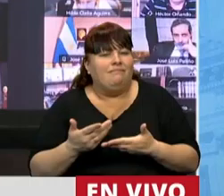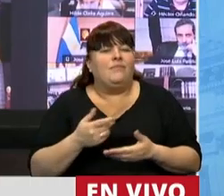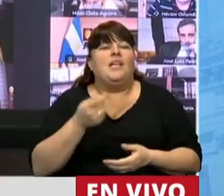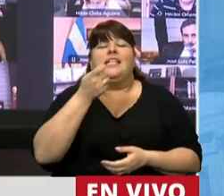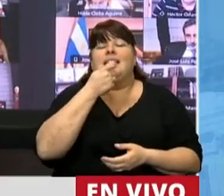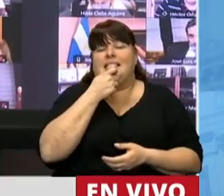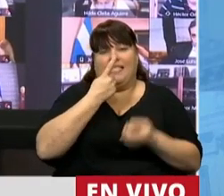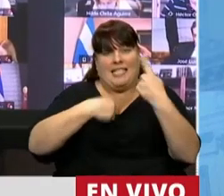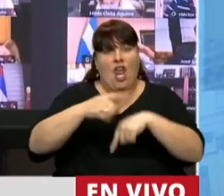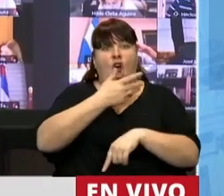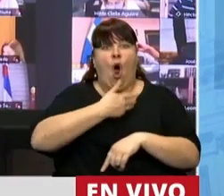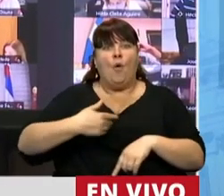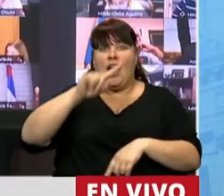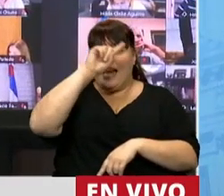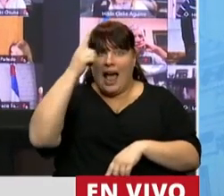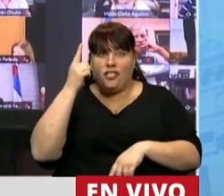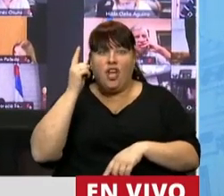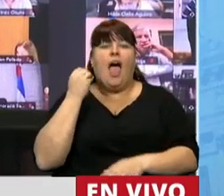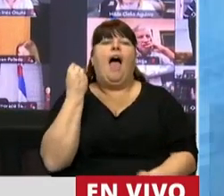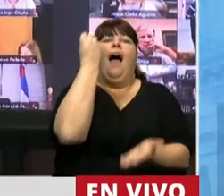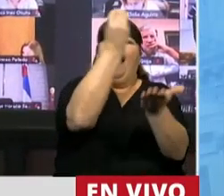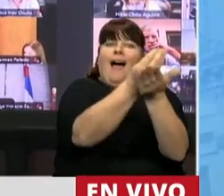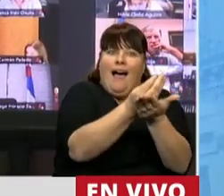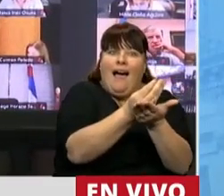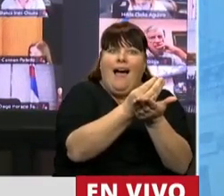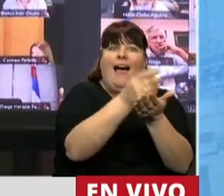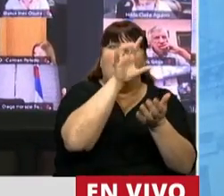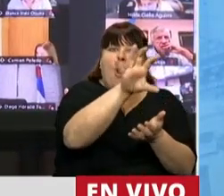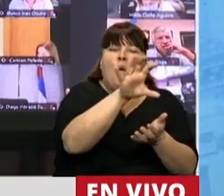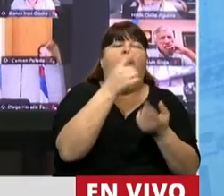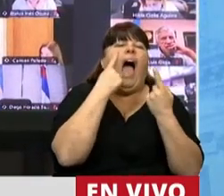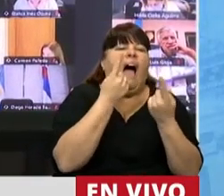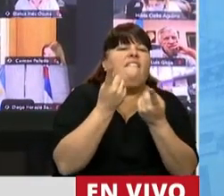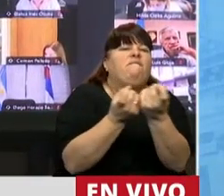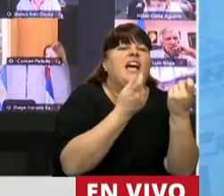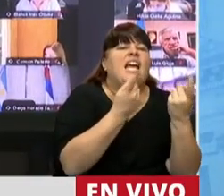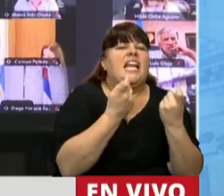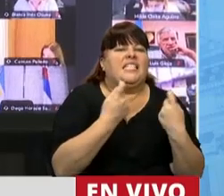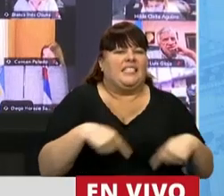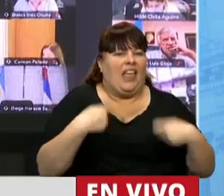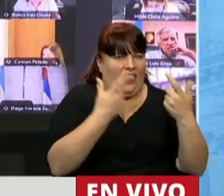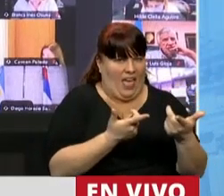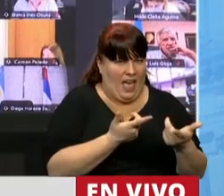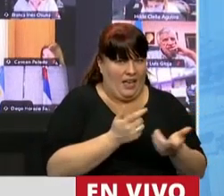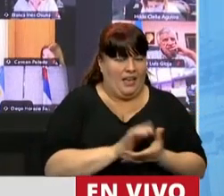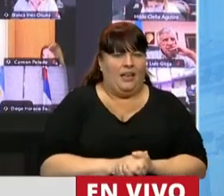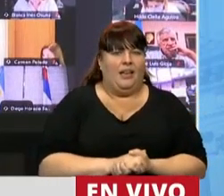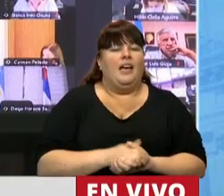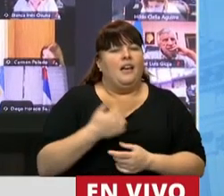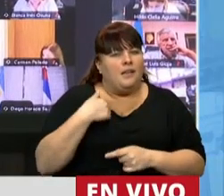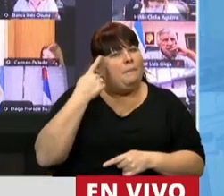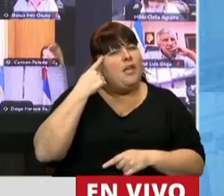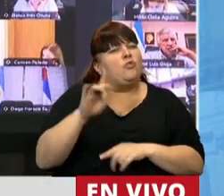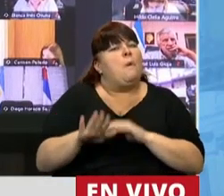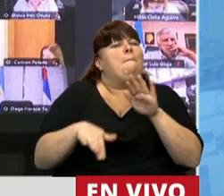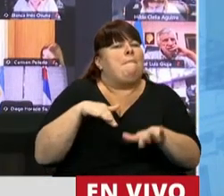cuando el gobierno nacional se instala en el lugar y ve qué es lo que está necesitando. Yo creo que estamos dando un gran